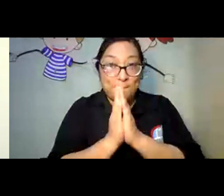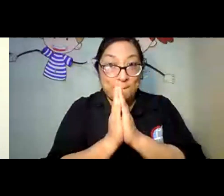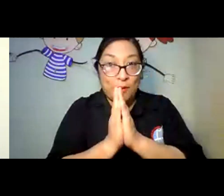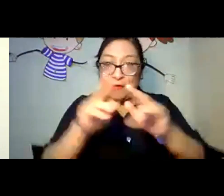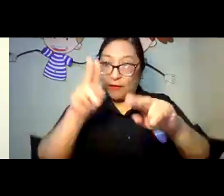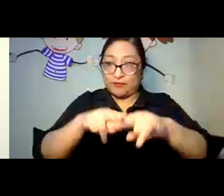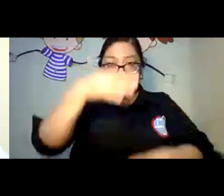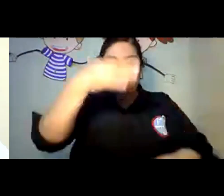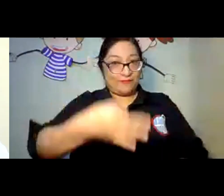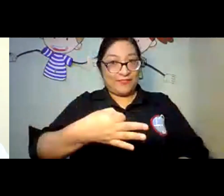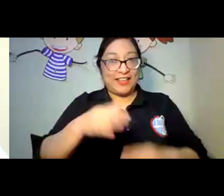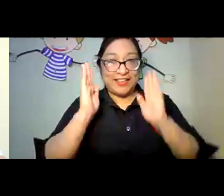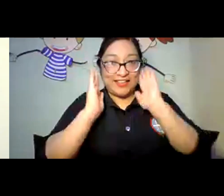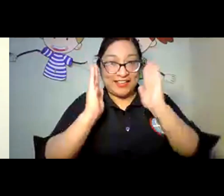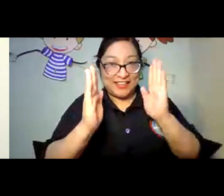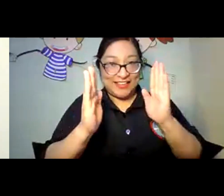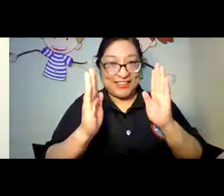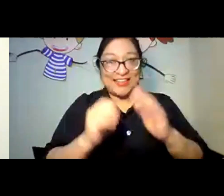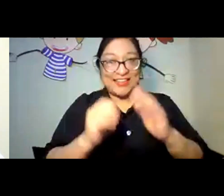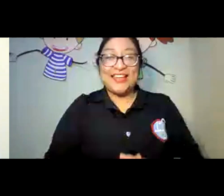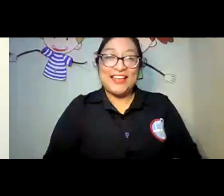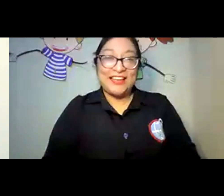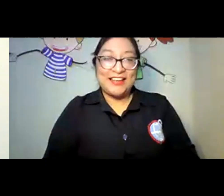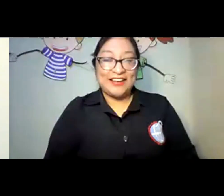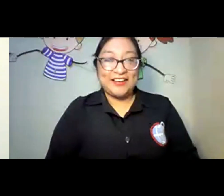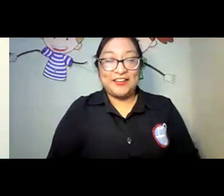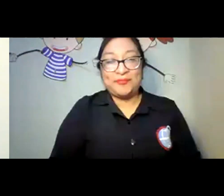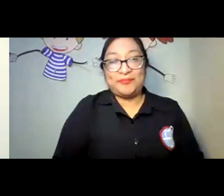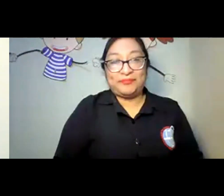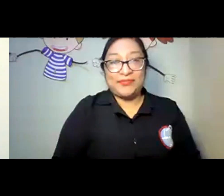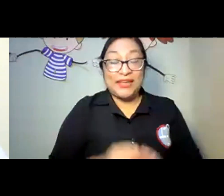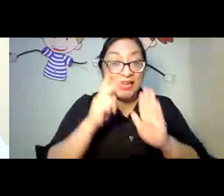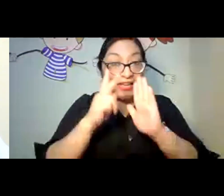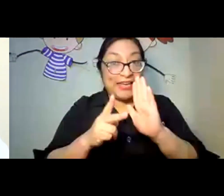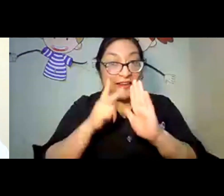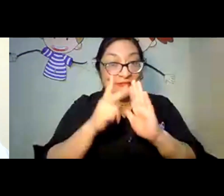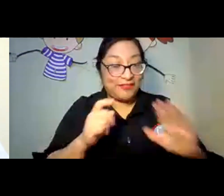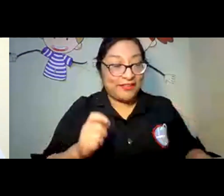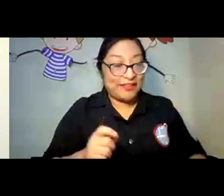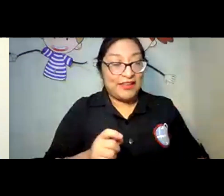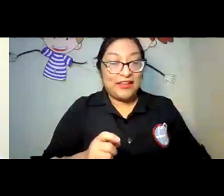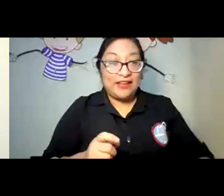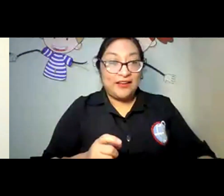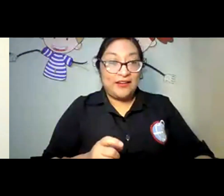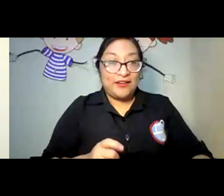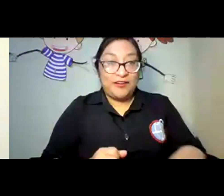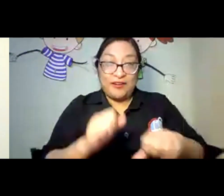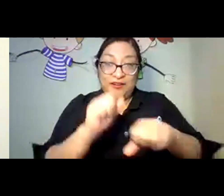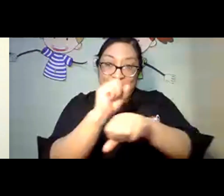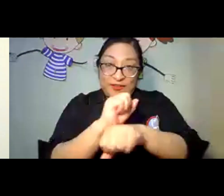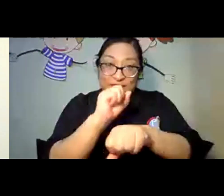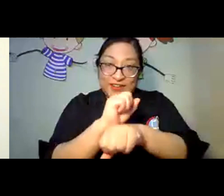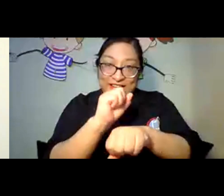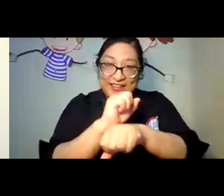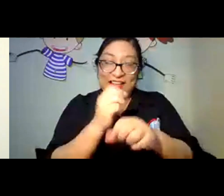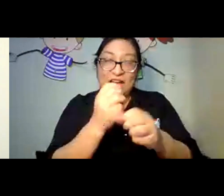puedan escuchar muy atentos este video que está elaborado con mucho amor